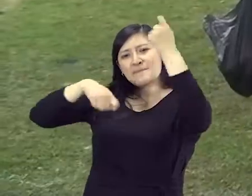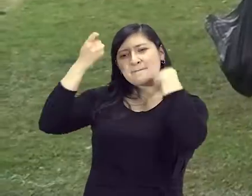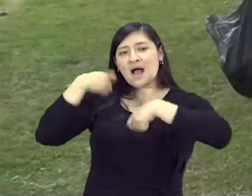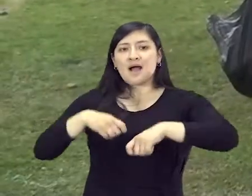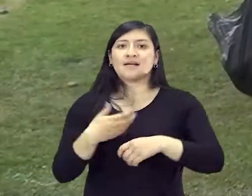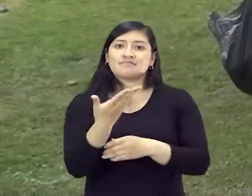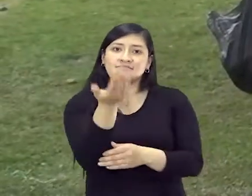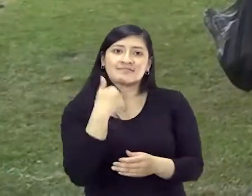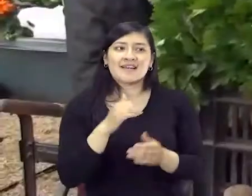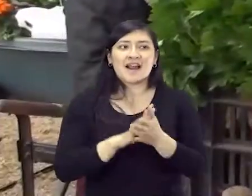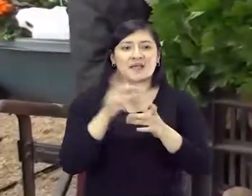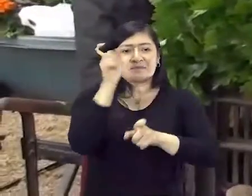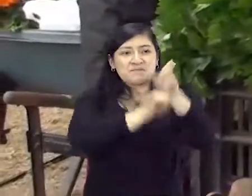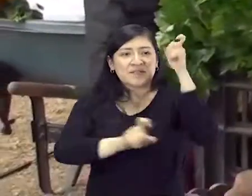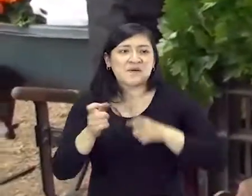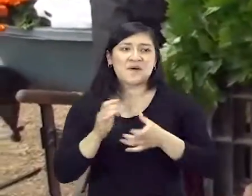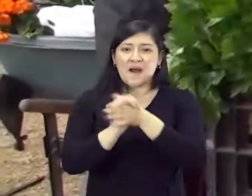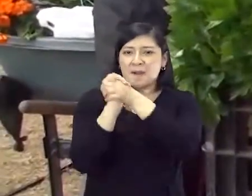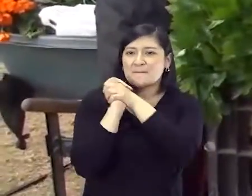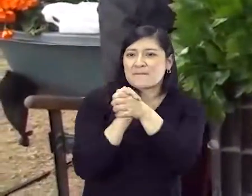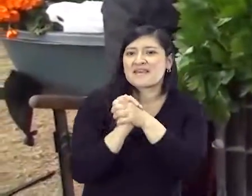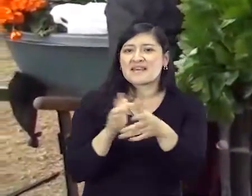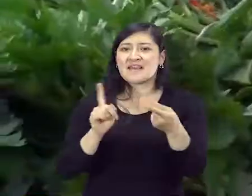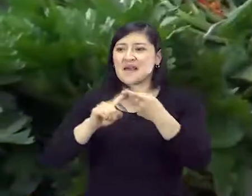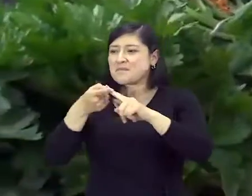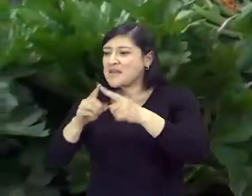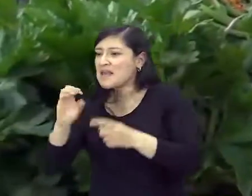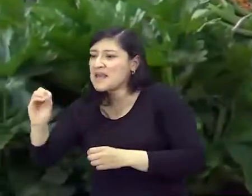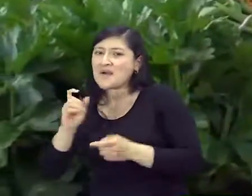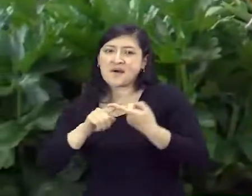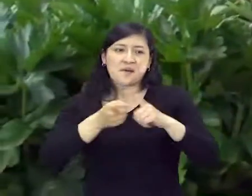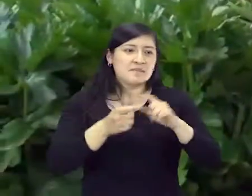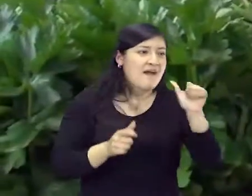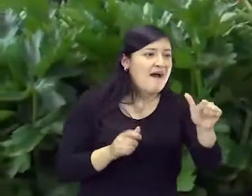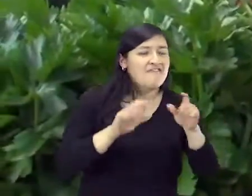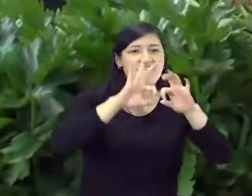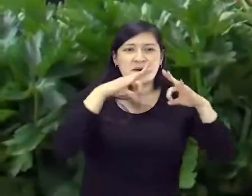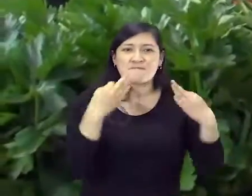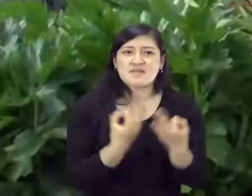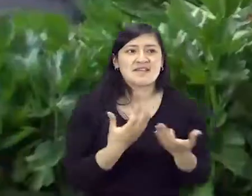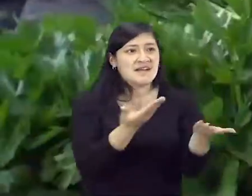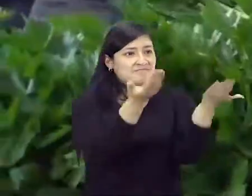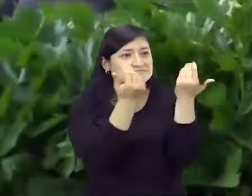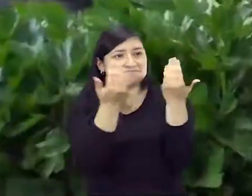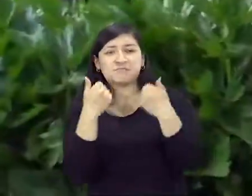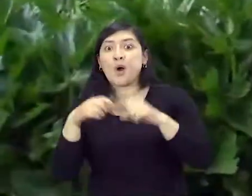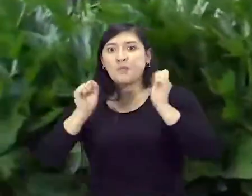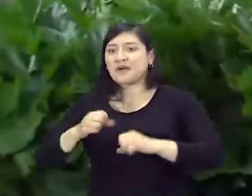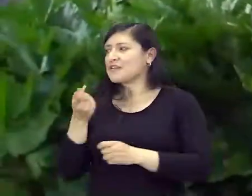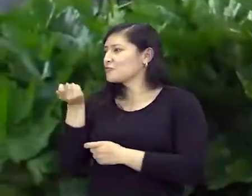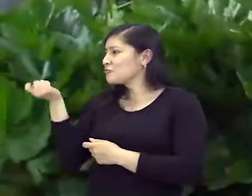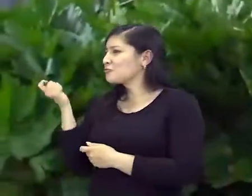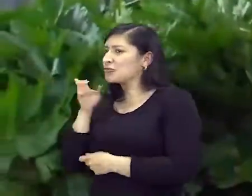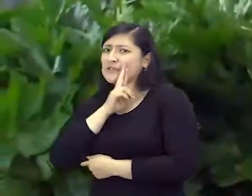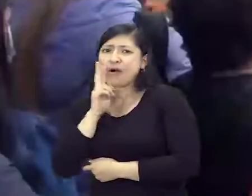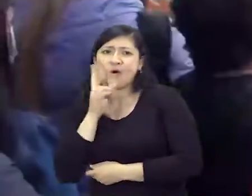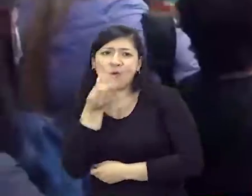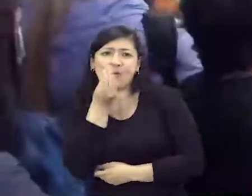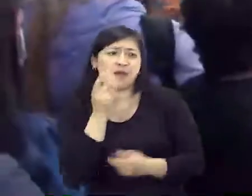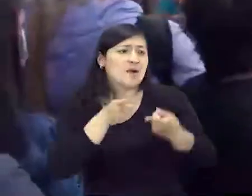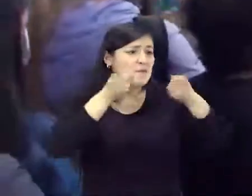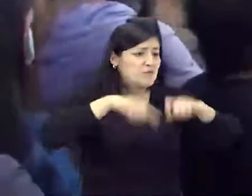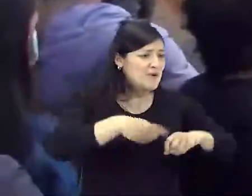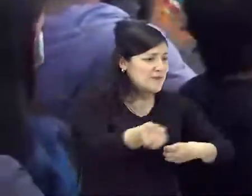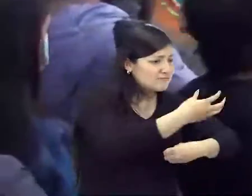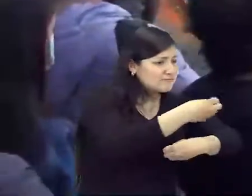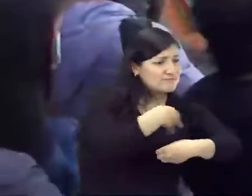pueden apreciar, la gente, nuestros amigos, nuestras amigas, familiares se han dado cita a Cabrera y